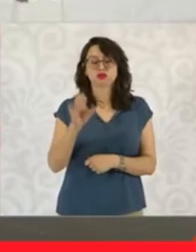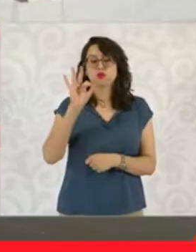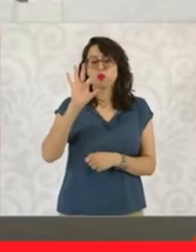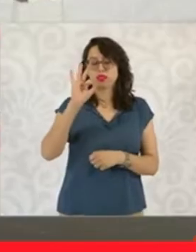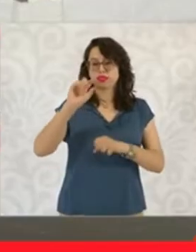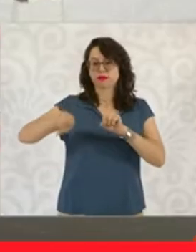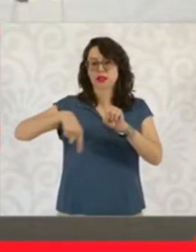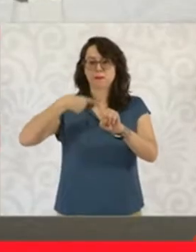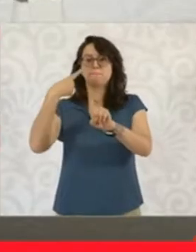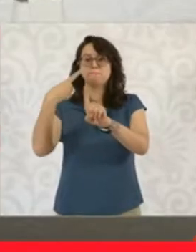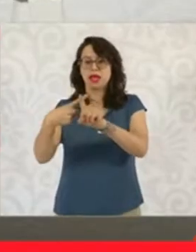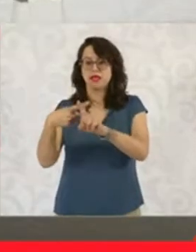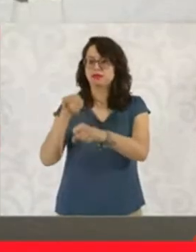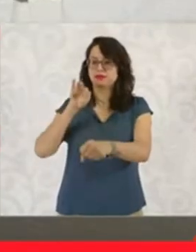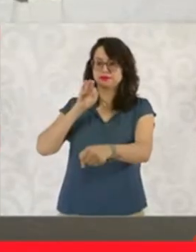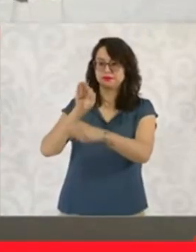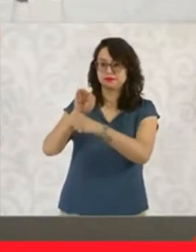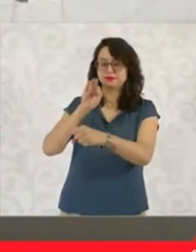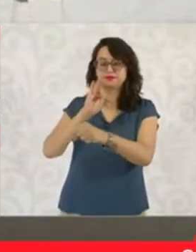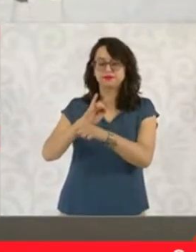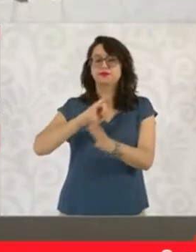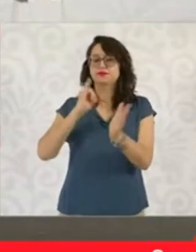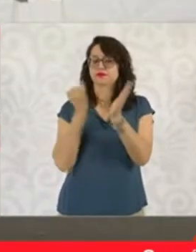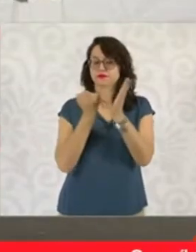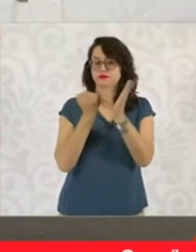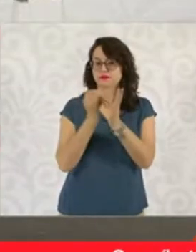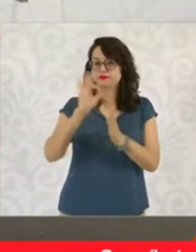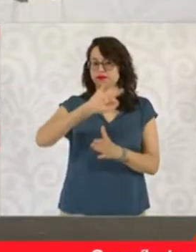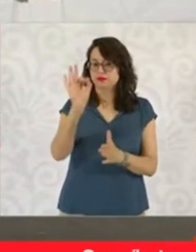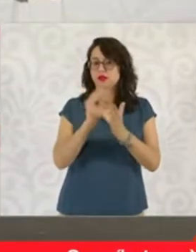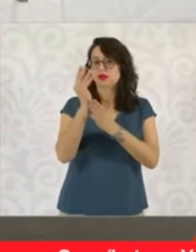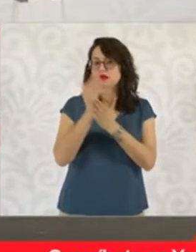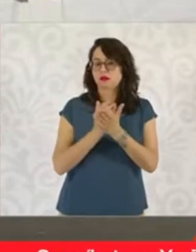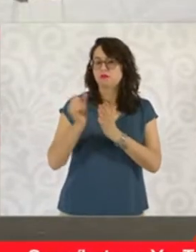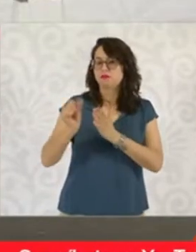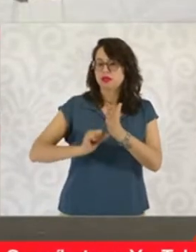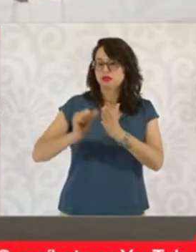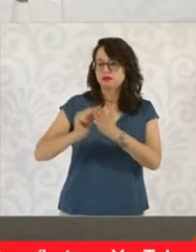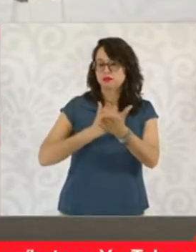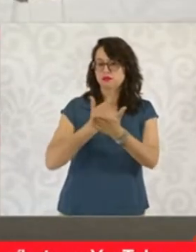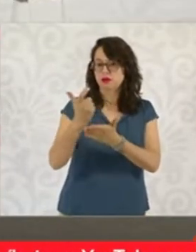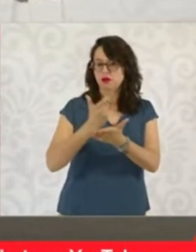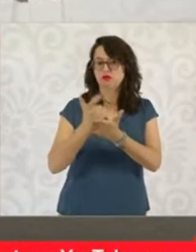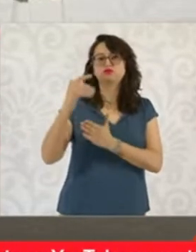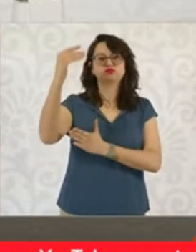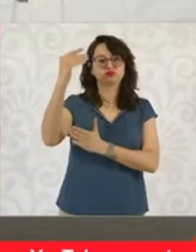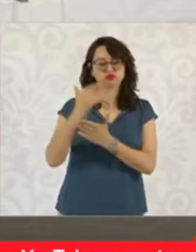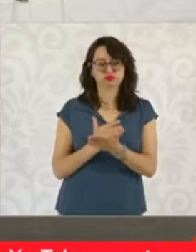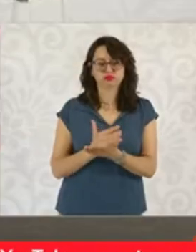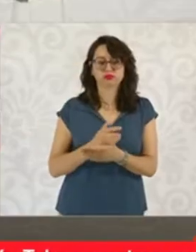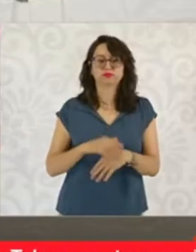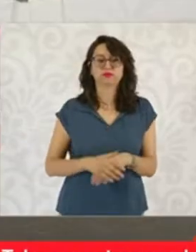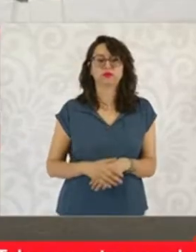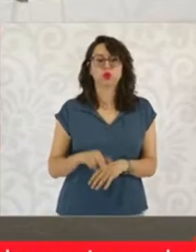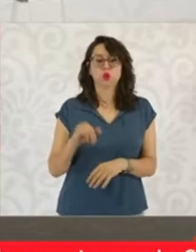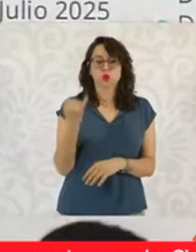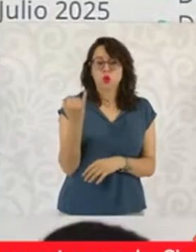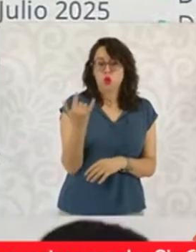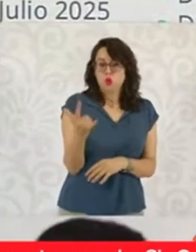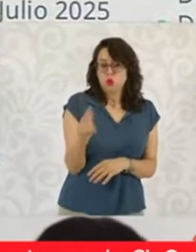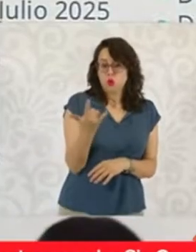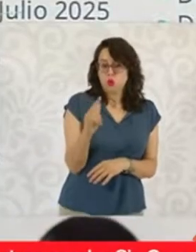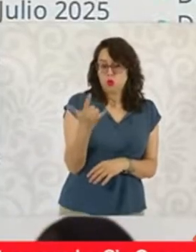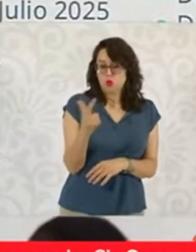beneficios de disminución de tasa de interés, mensualidad y saldo. En julio de este año, entre el